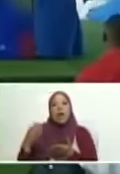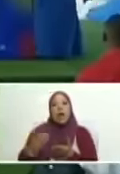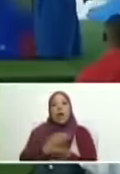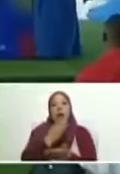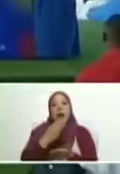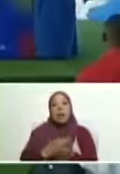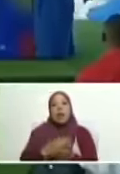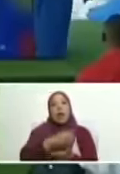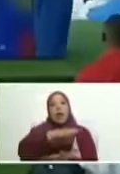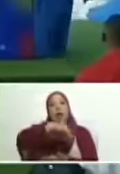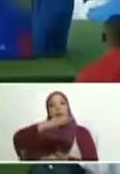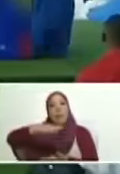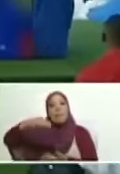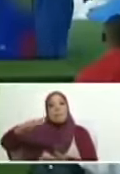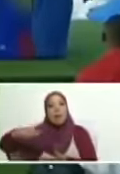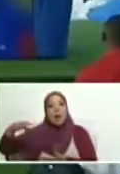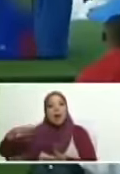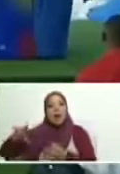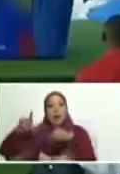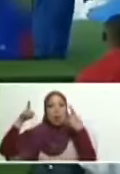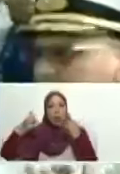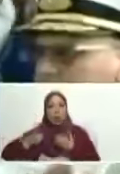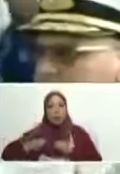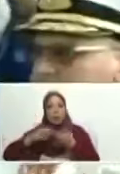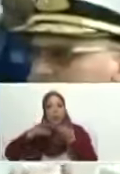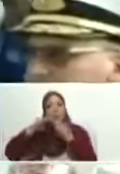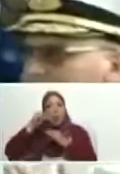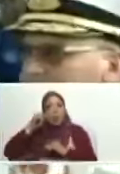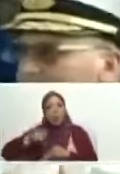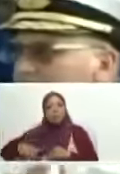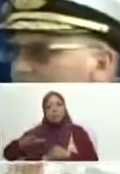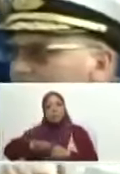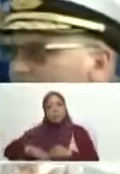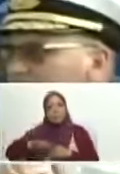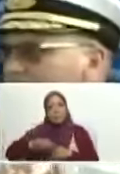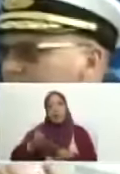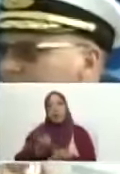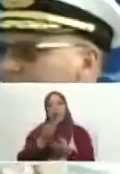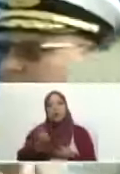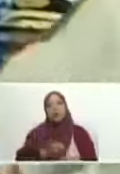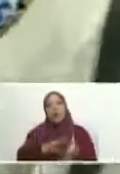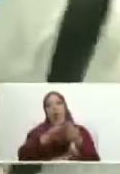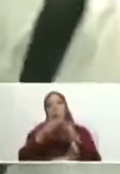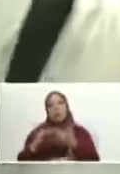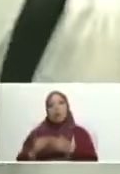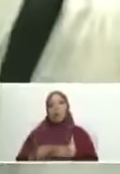presente. Comuna Las Marinas, los consejos comunales. Ah,